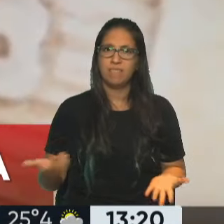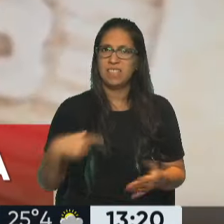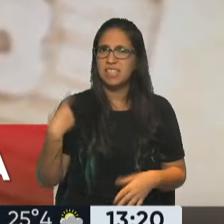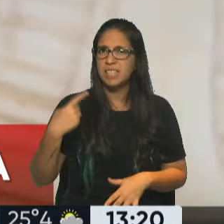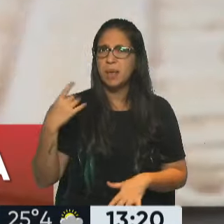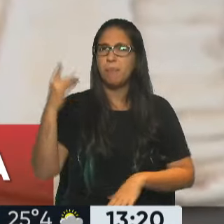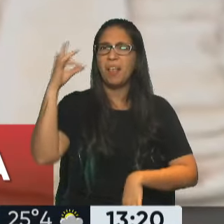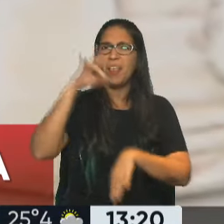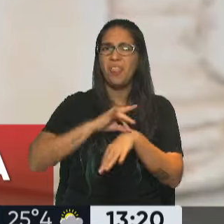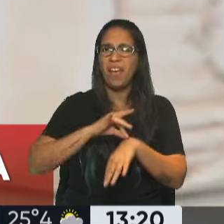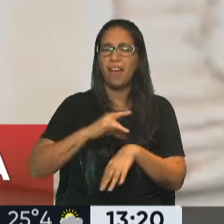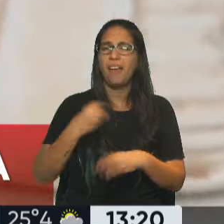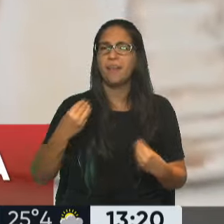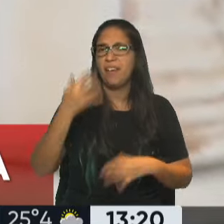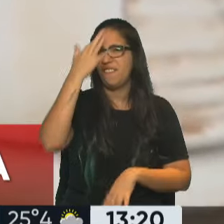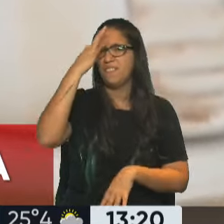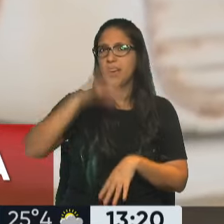una enfermedad